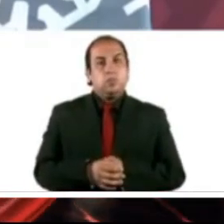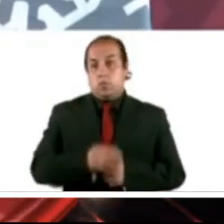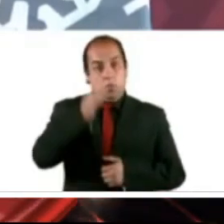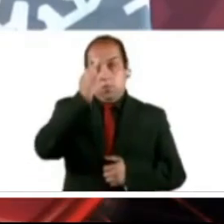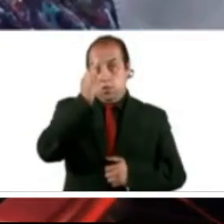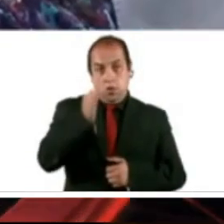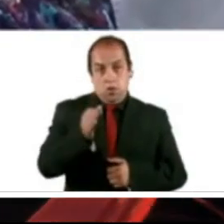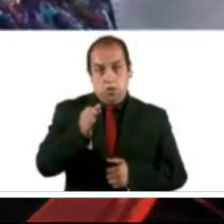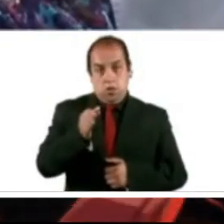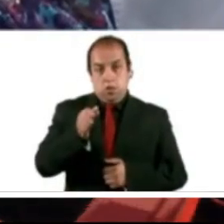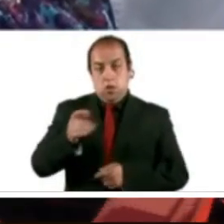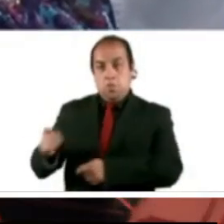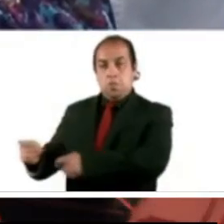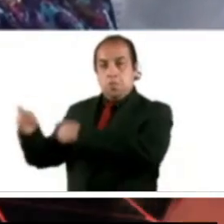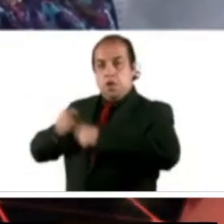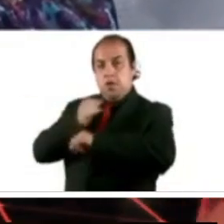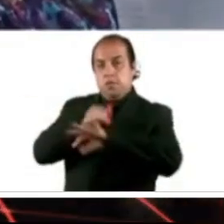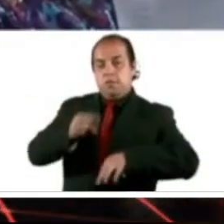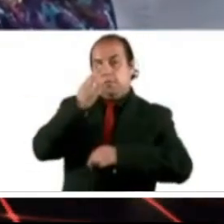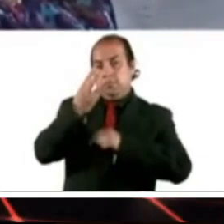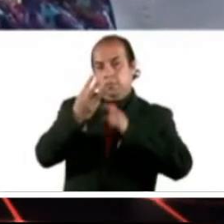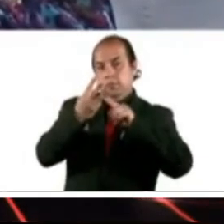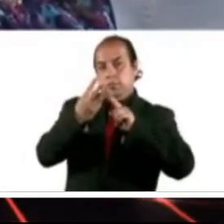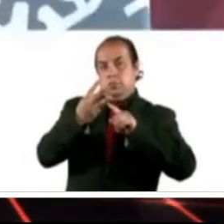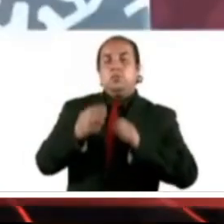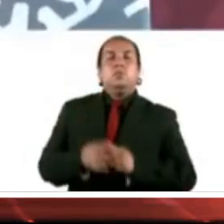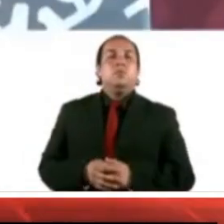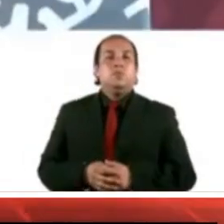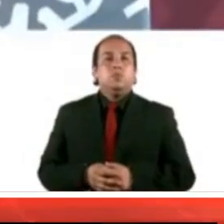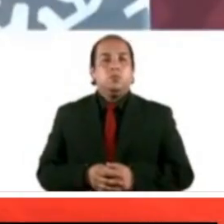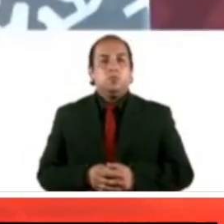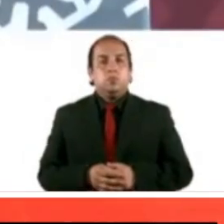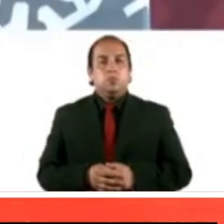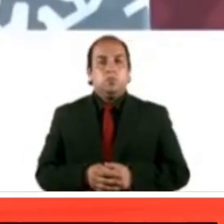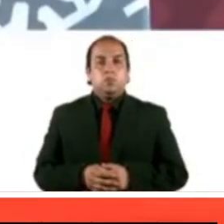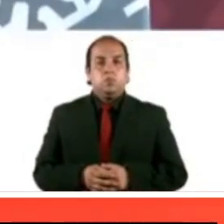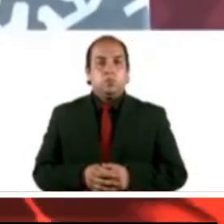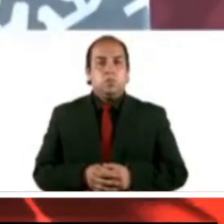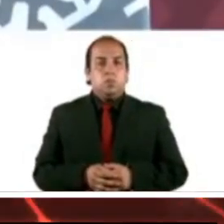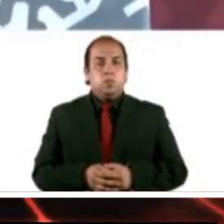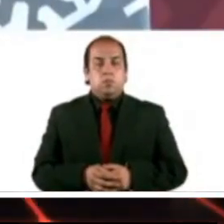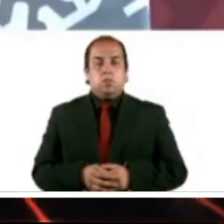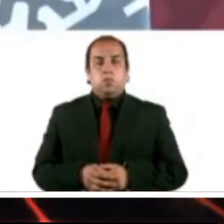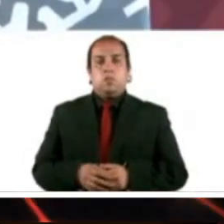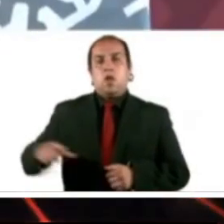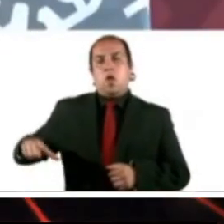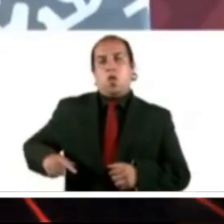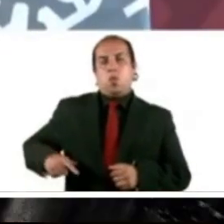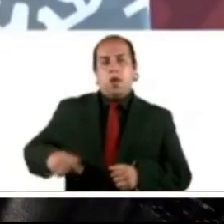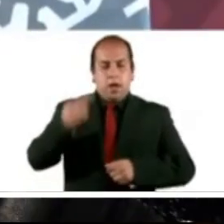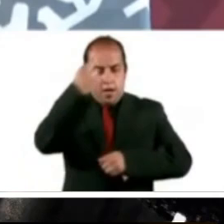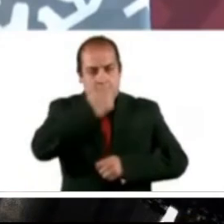aceptado este reporte 3 y va a valorar la forma en que se va a hacer